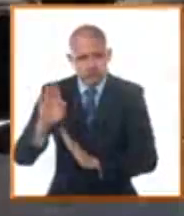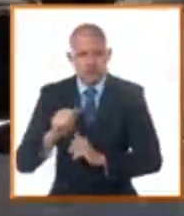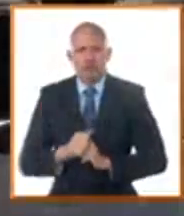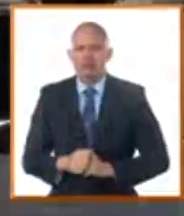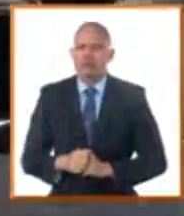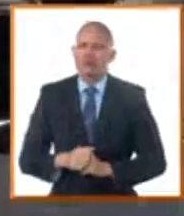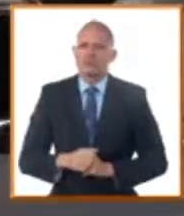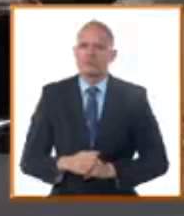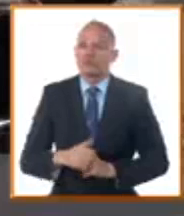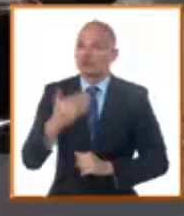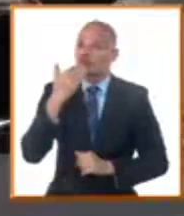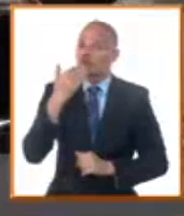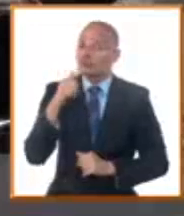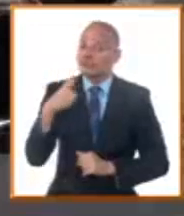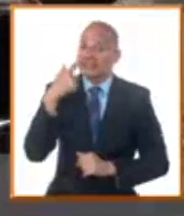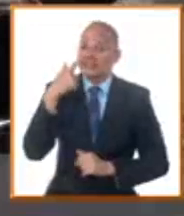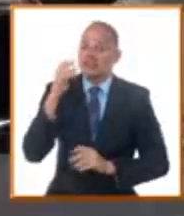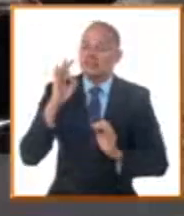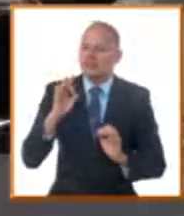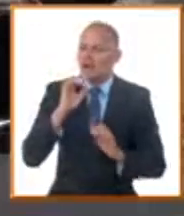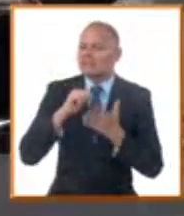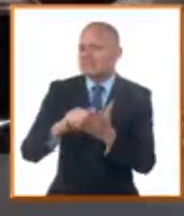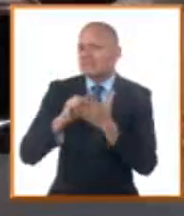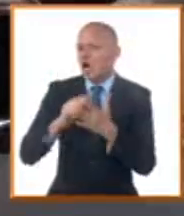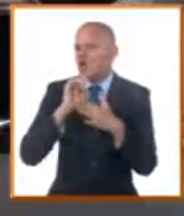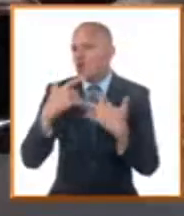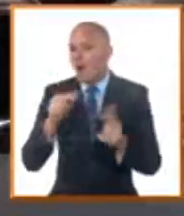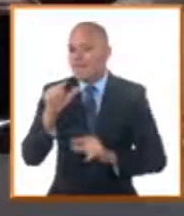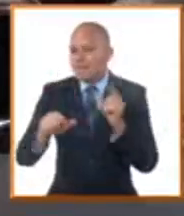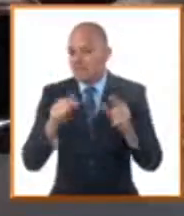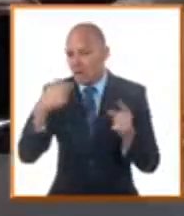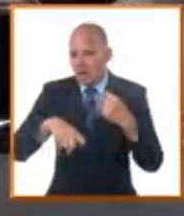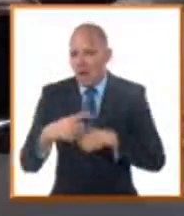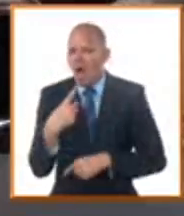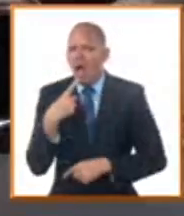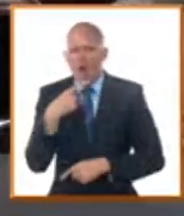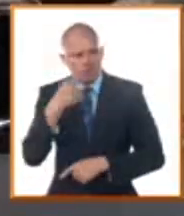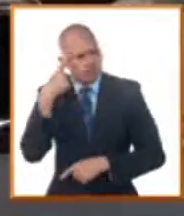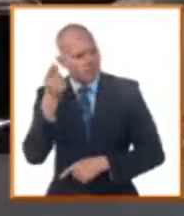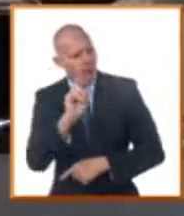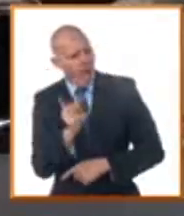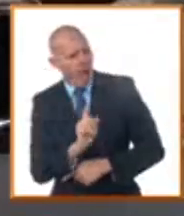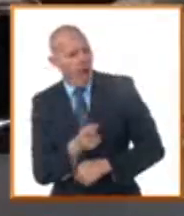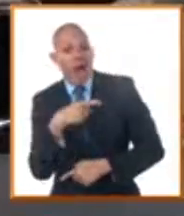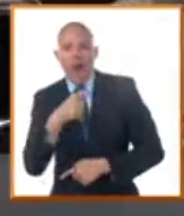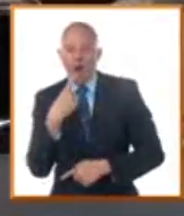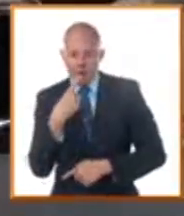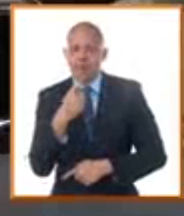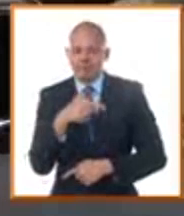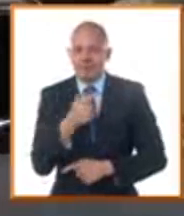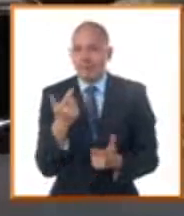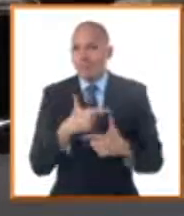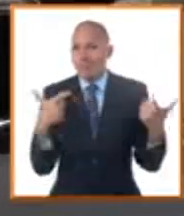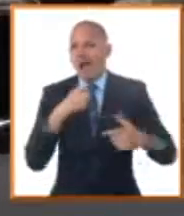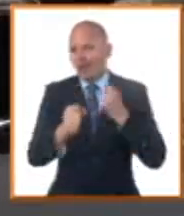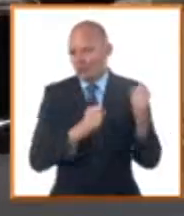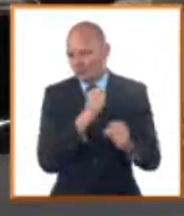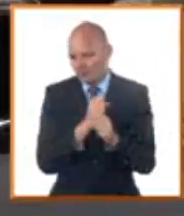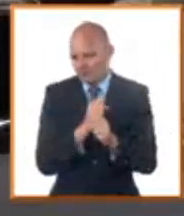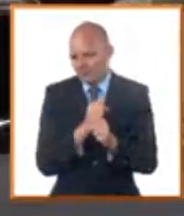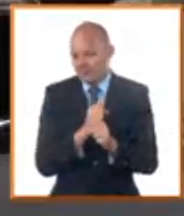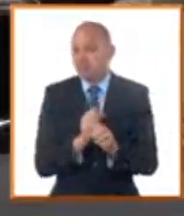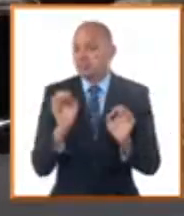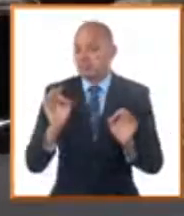va creando, pues, necesidad en los usuarios. Porque la tendencia en el mundo fue a un boom del comercio electrónico y de los pagos